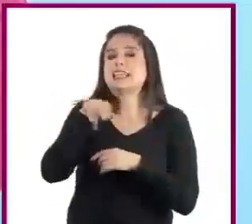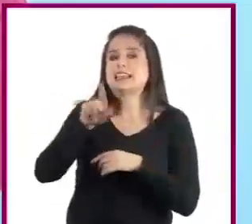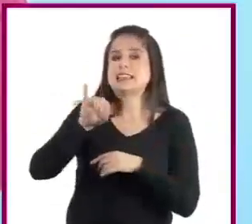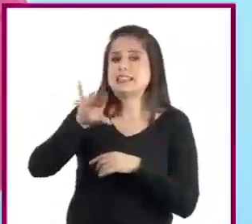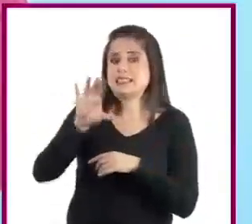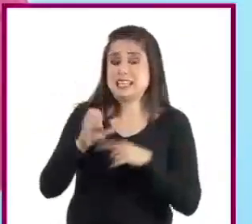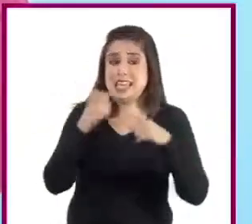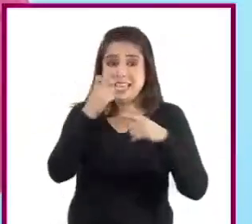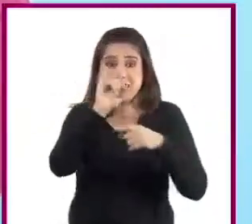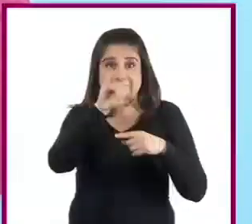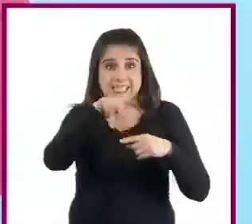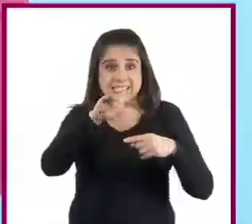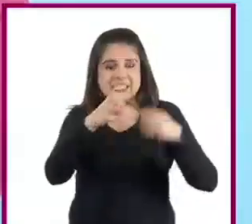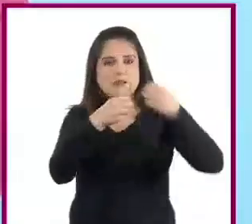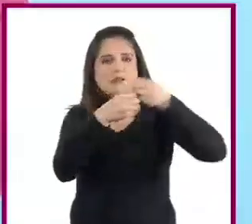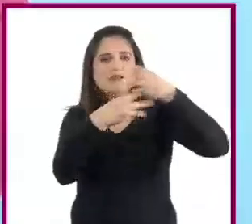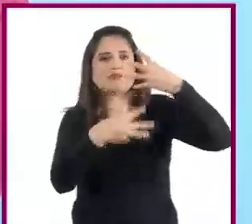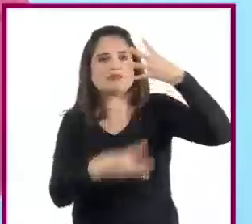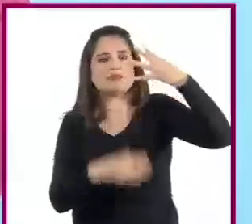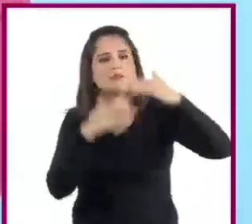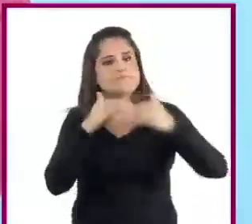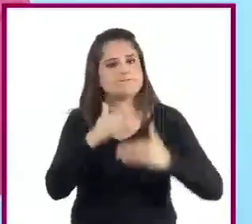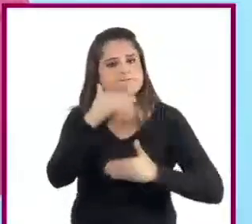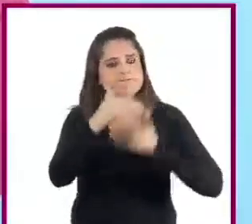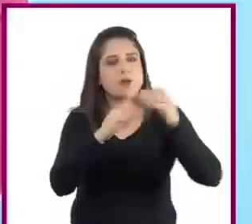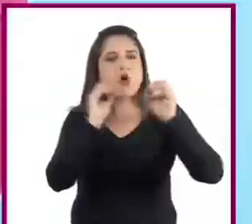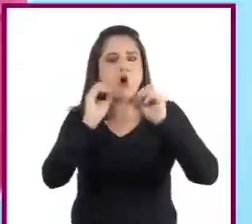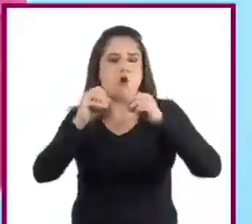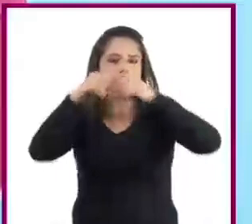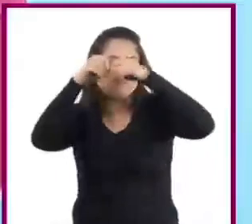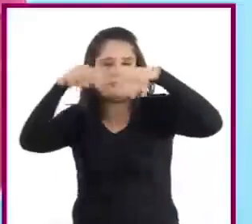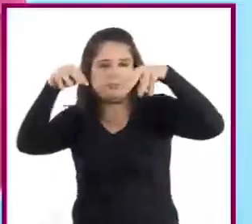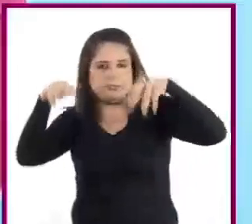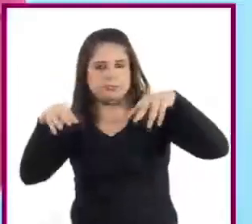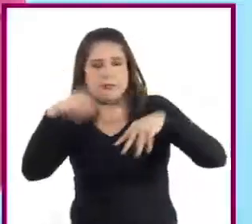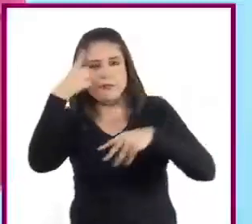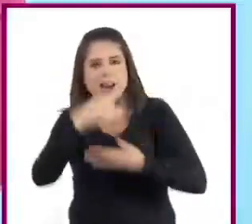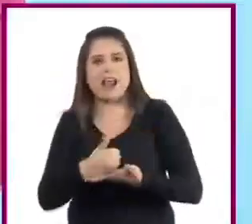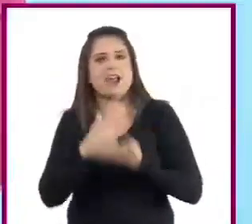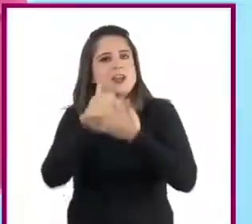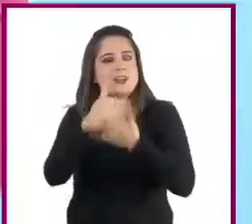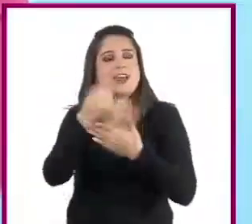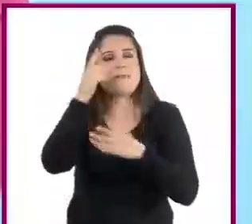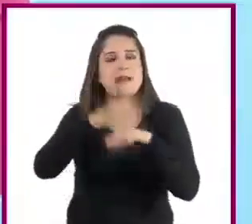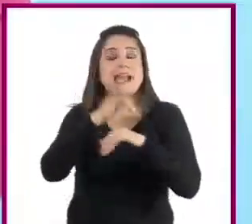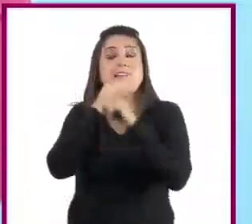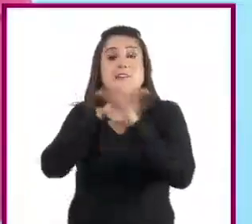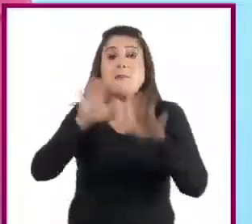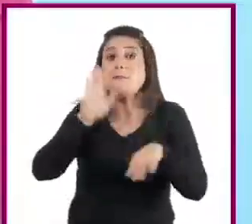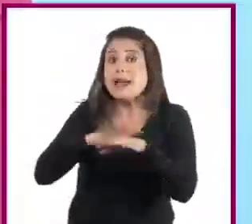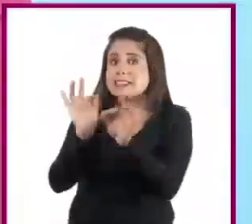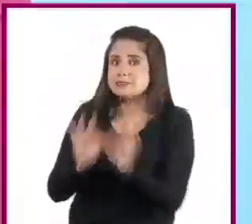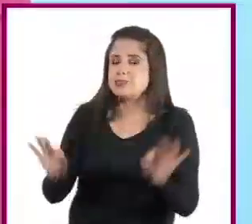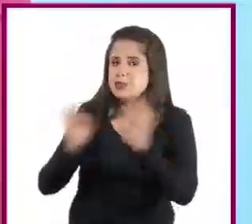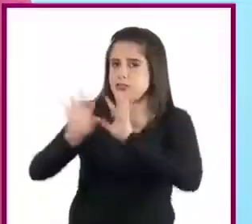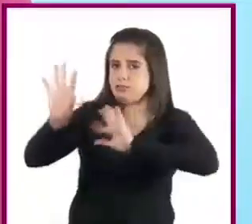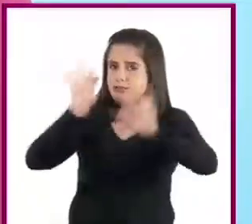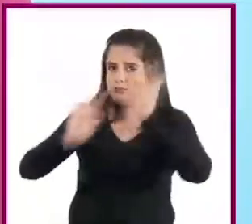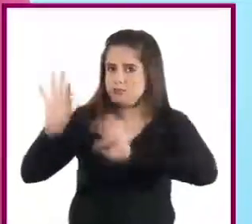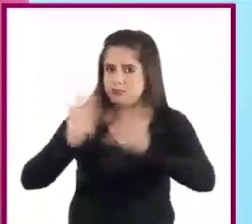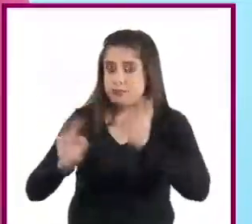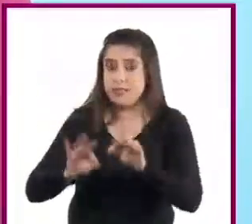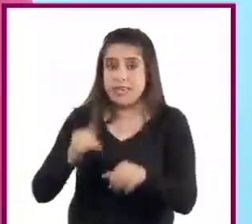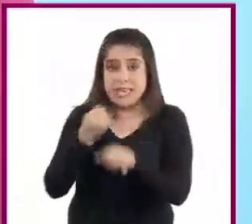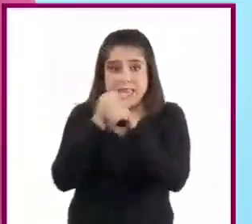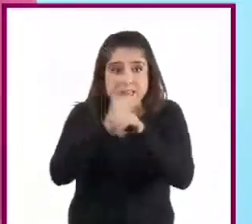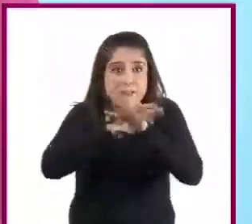que ayudará a ir por pasos o a un mapa mental que ayudará a aterrizar la información más importante. Una vez que se tiene